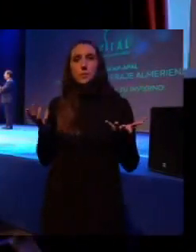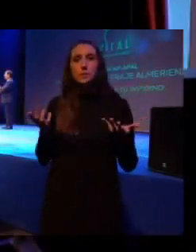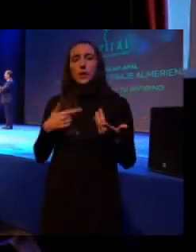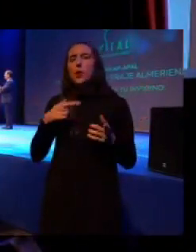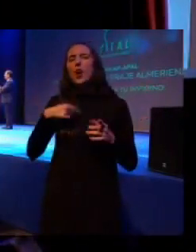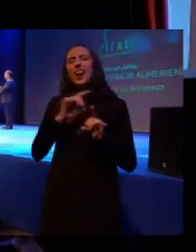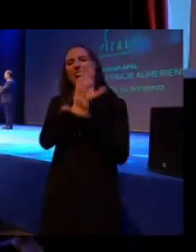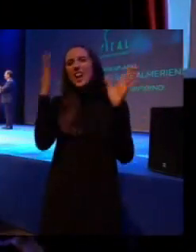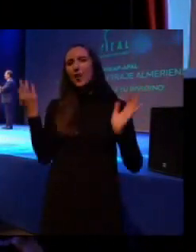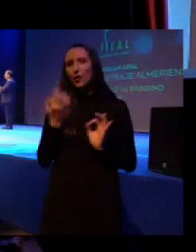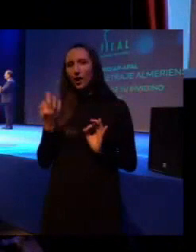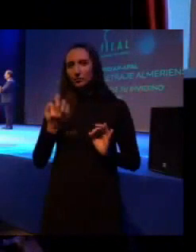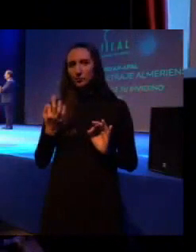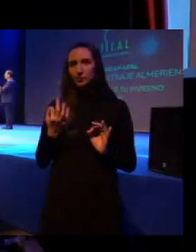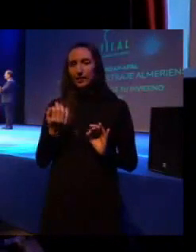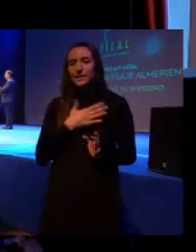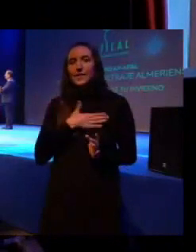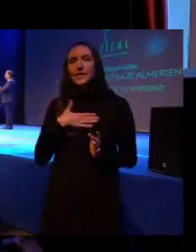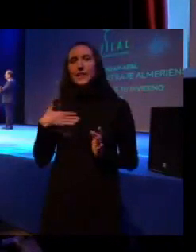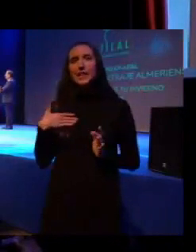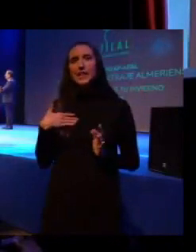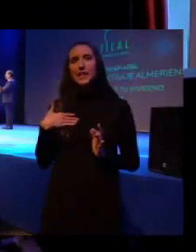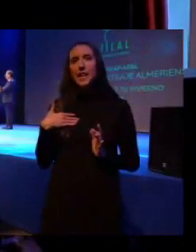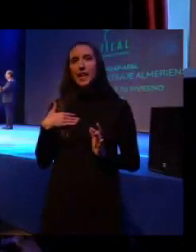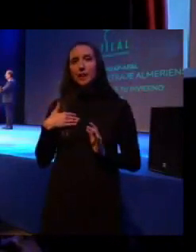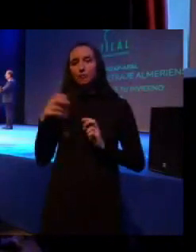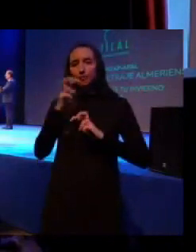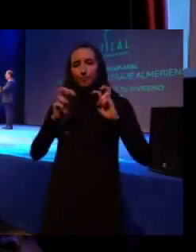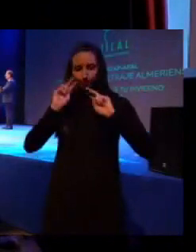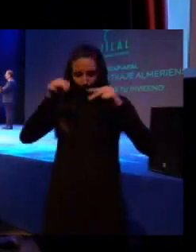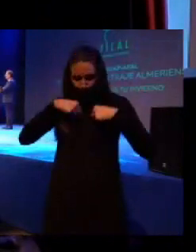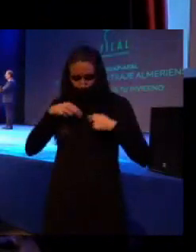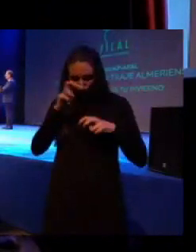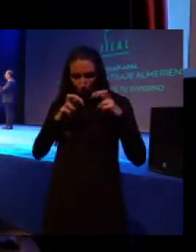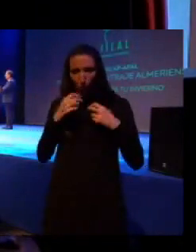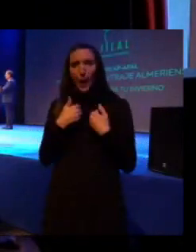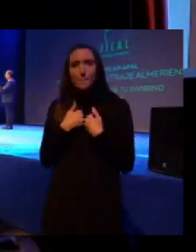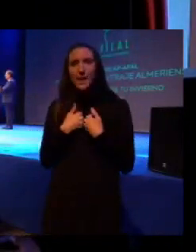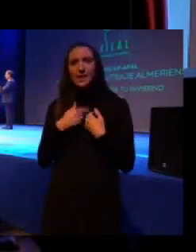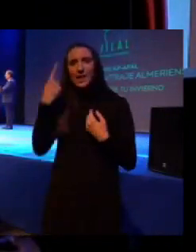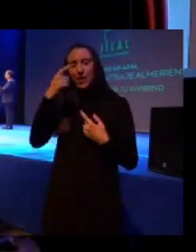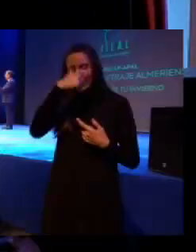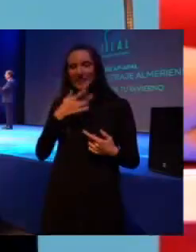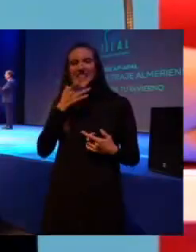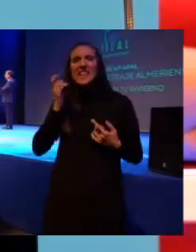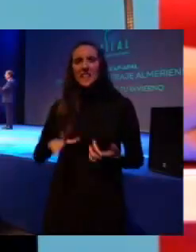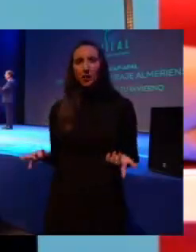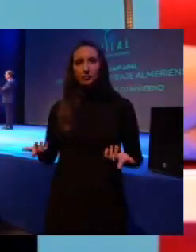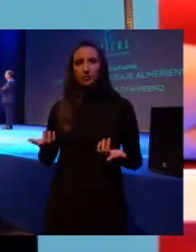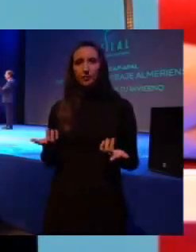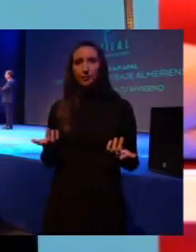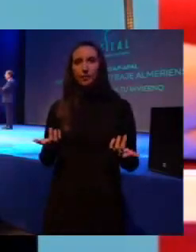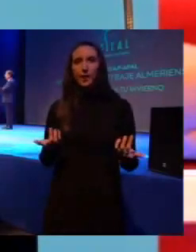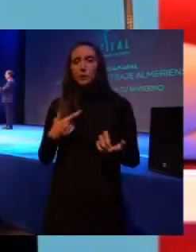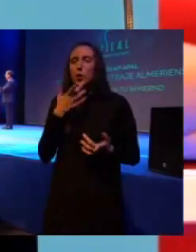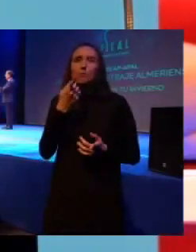una cosa, y es que quería encontrarme a mí misma y decidir quién quería ser, porque hay algo